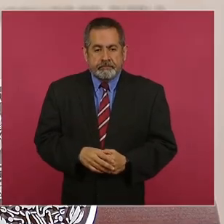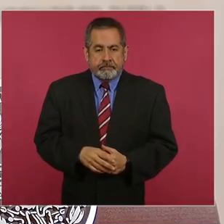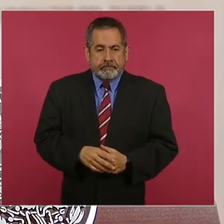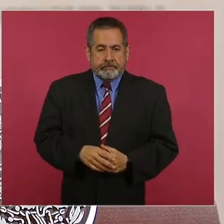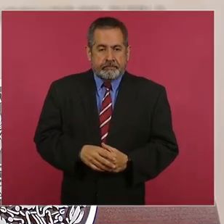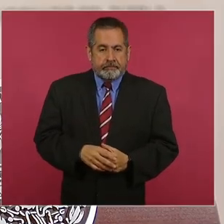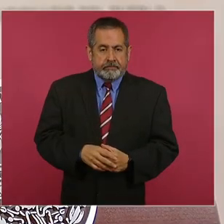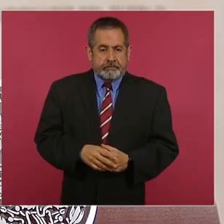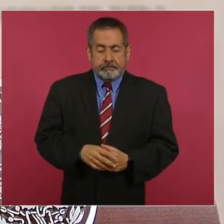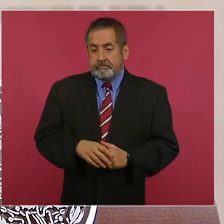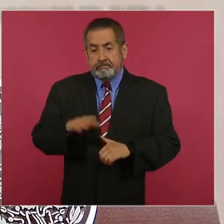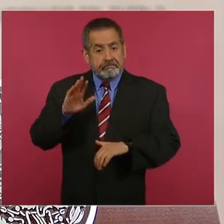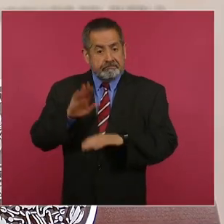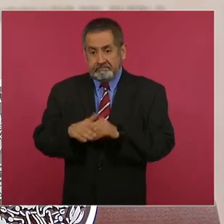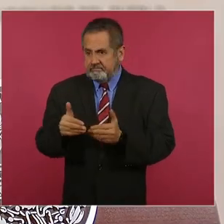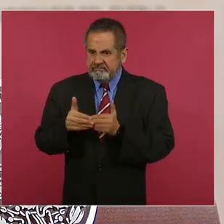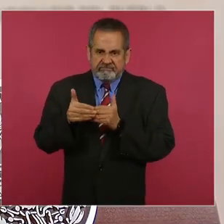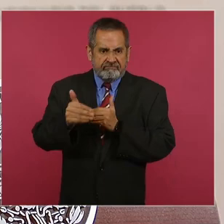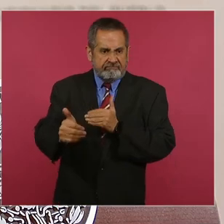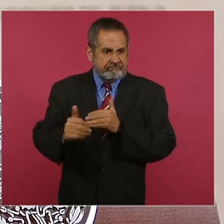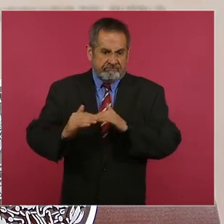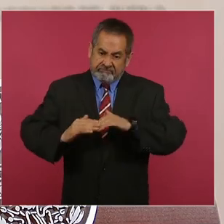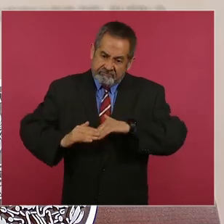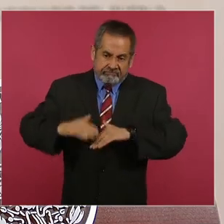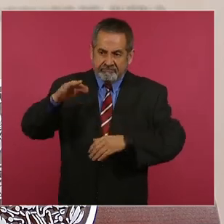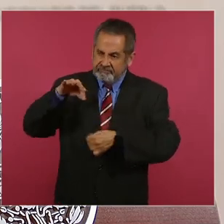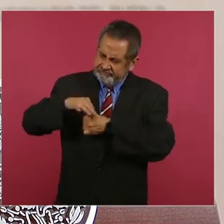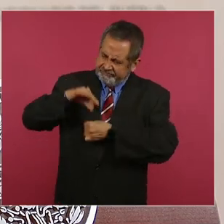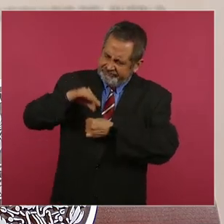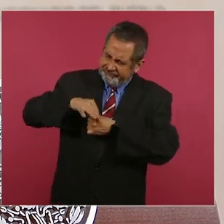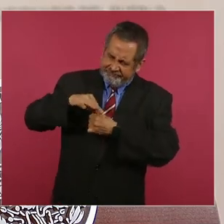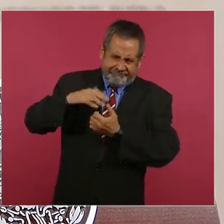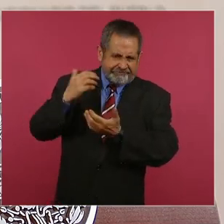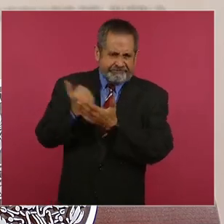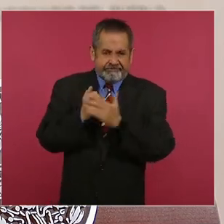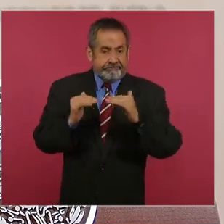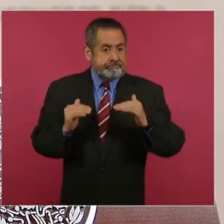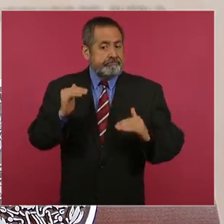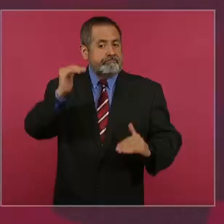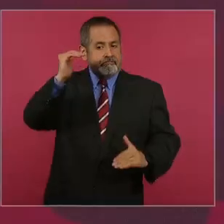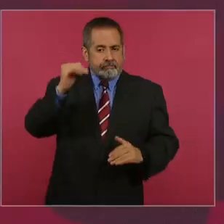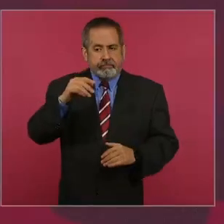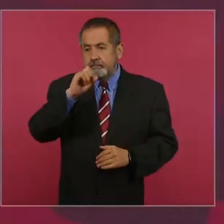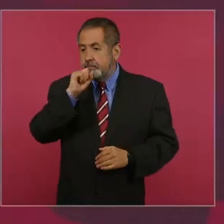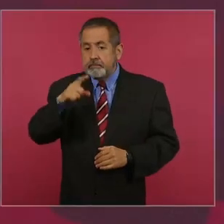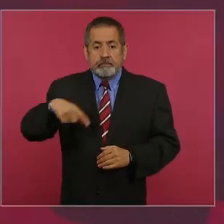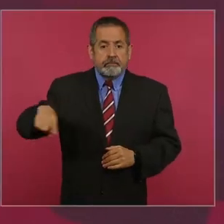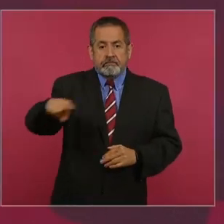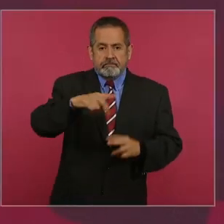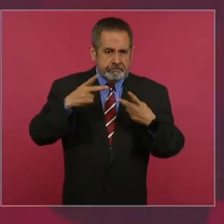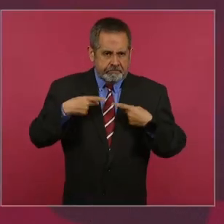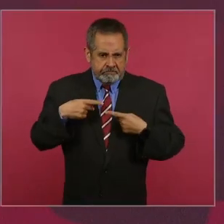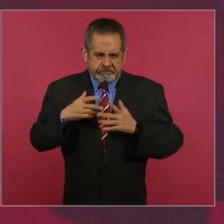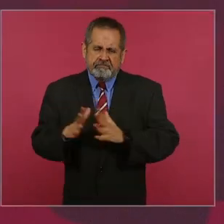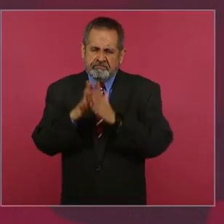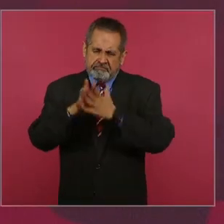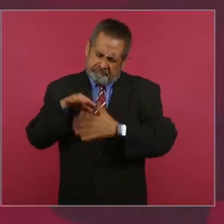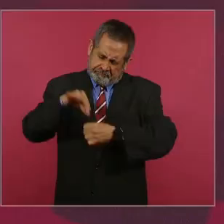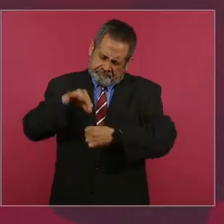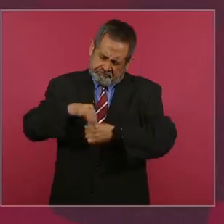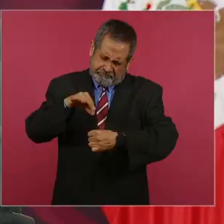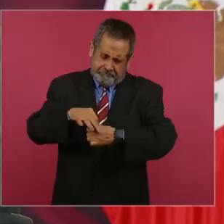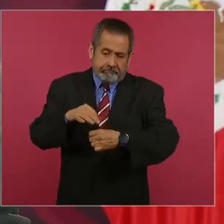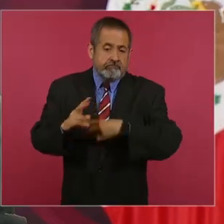con más ventaja pero sobre todo donde hubo más participación de la gente en la